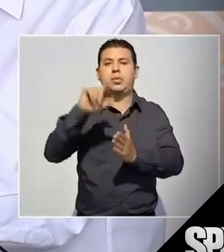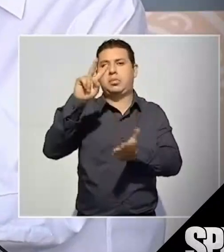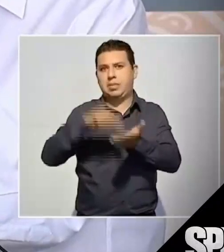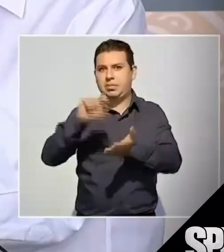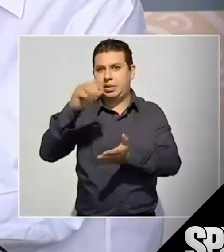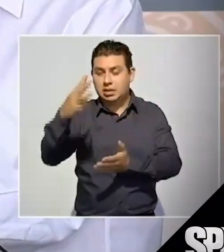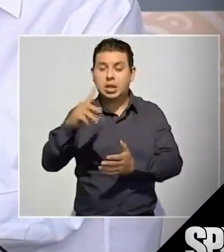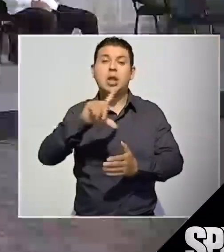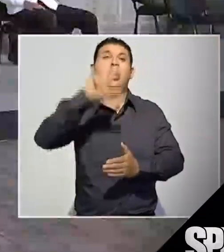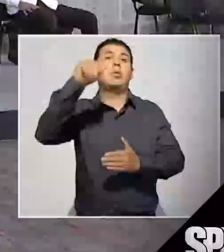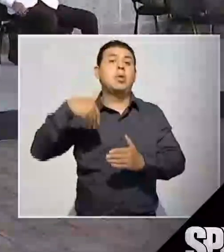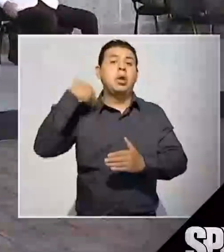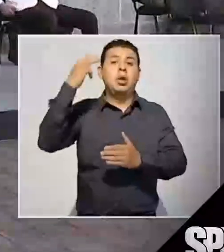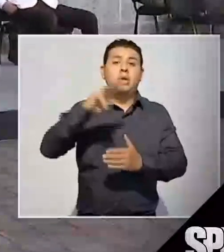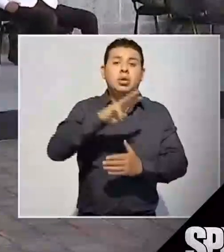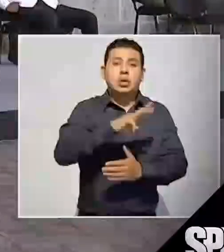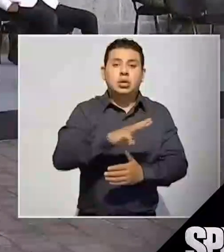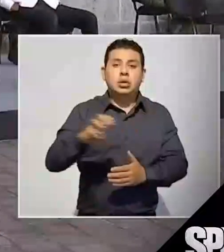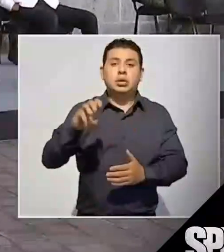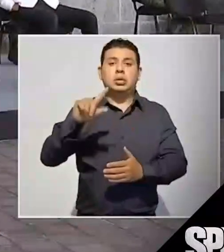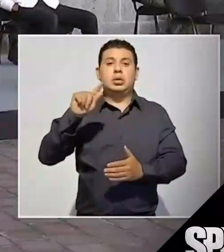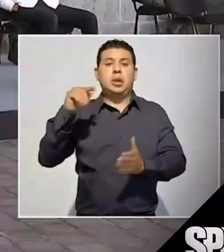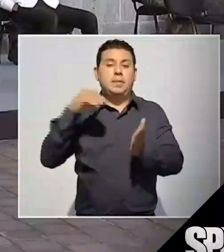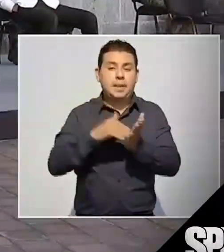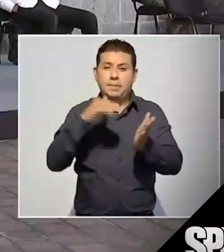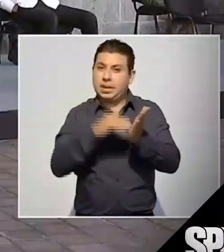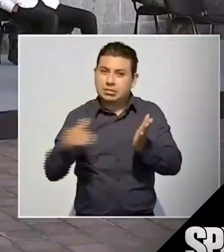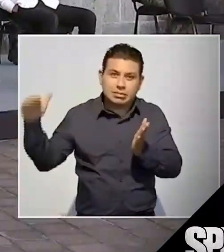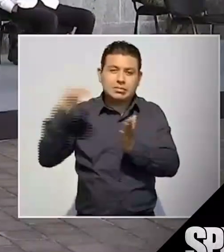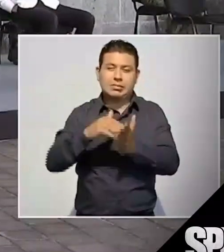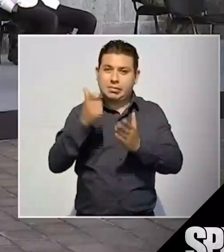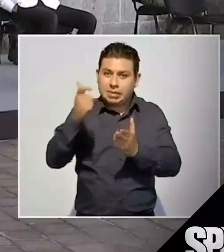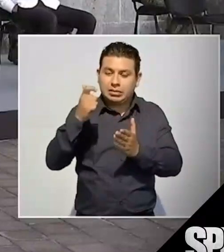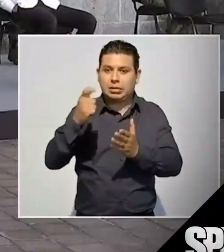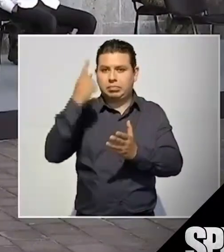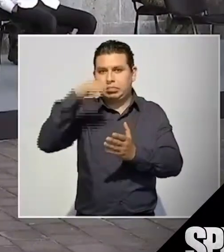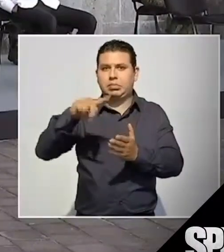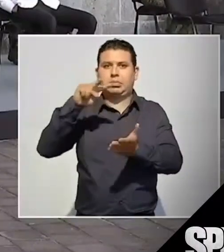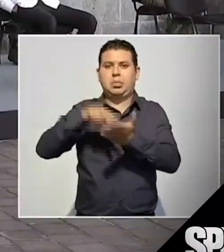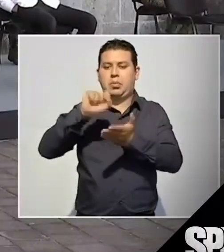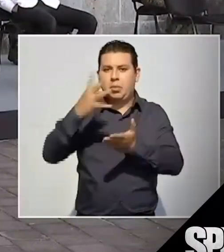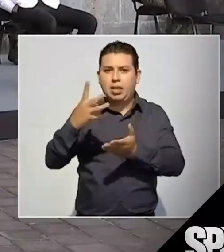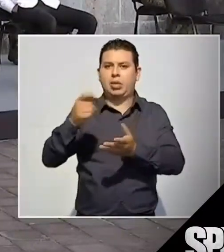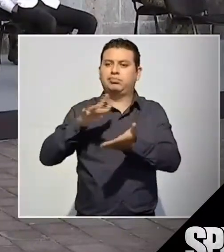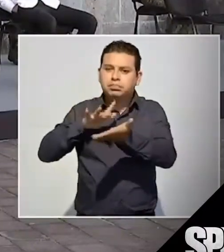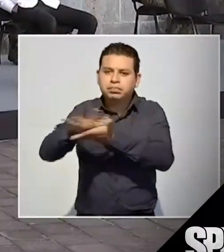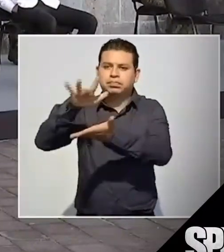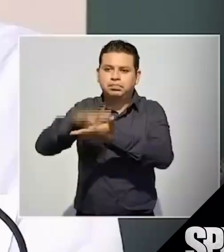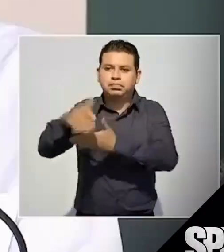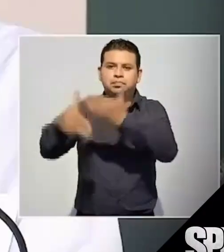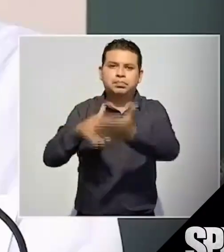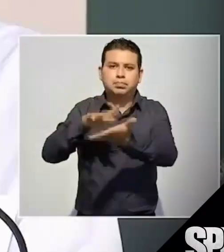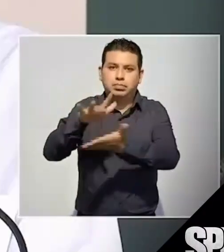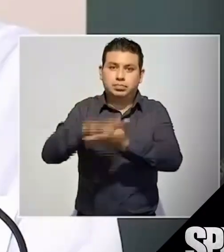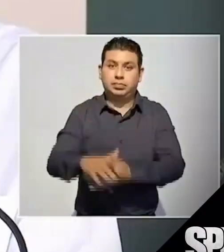es con fines electorales o lejos de eso, solo se busca beneficiar a adultos mayores mexicanos. Tu opinión es muy importante, no olvides